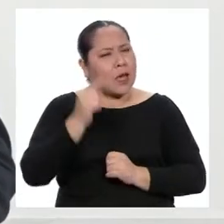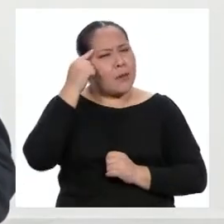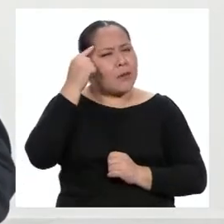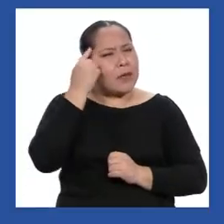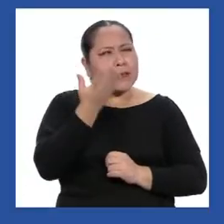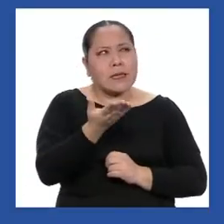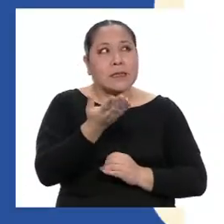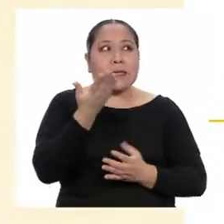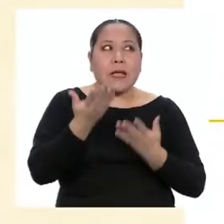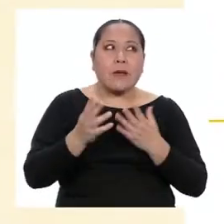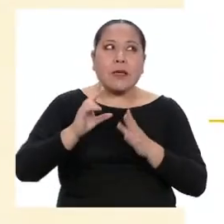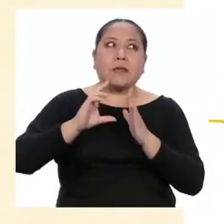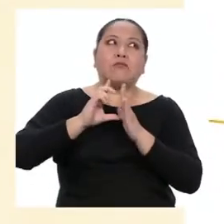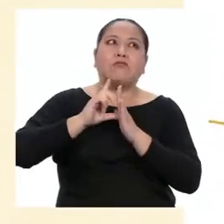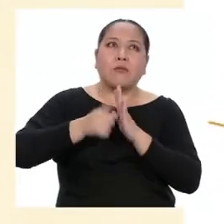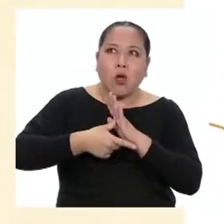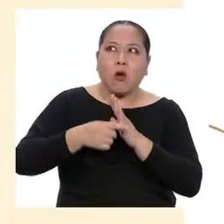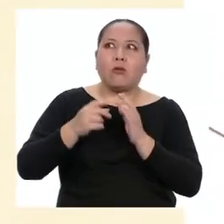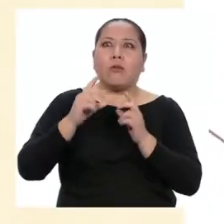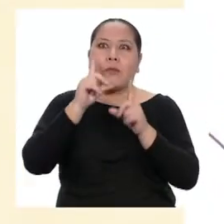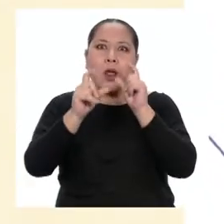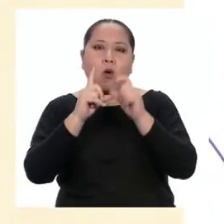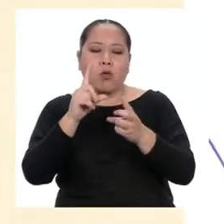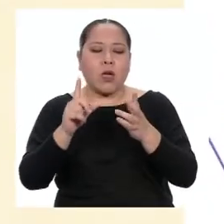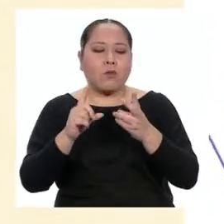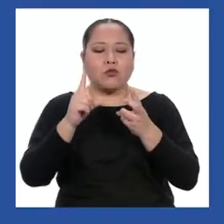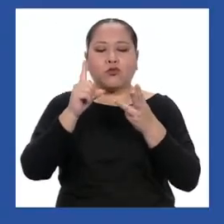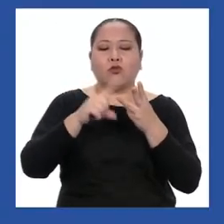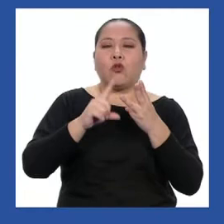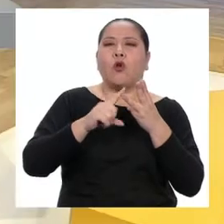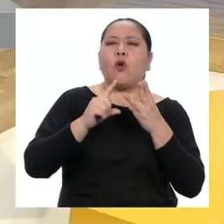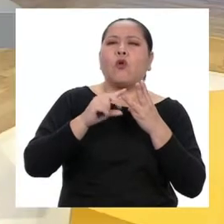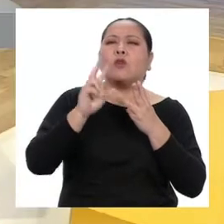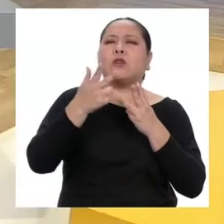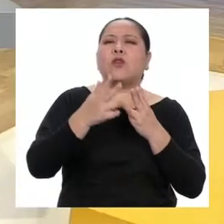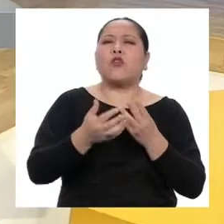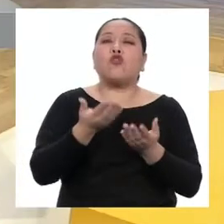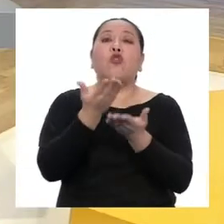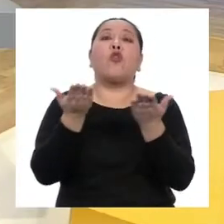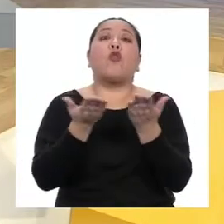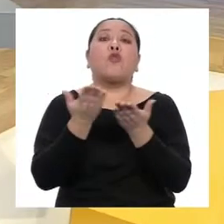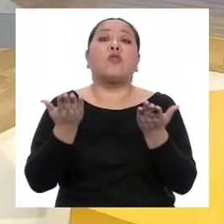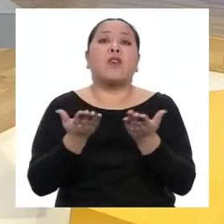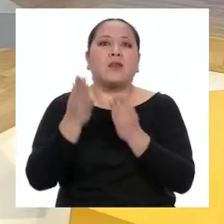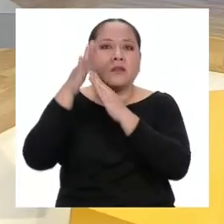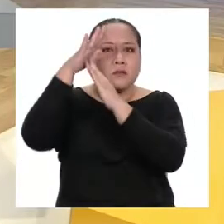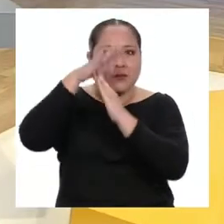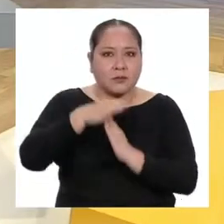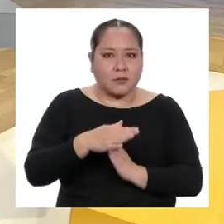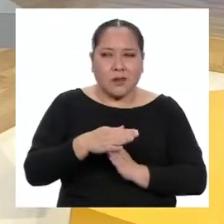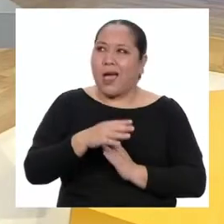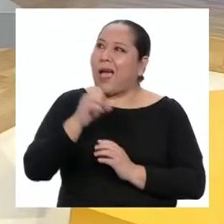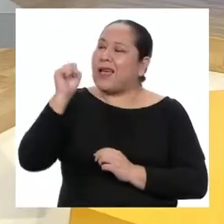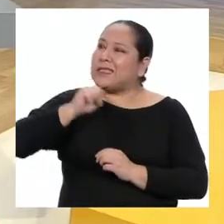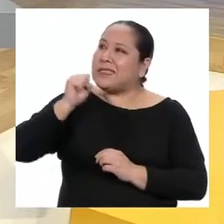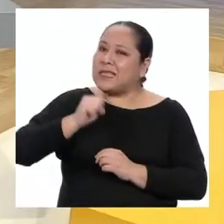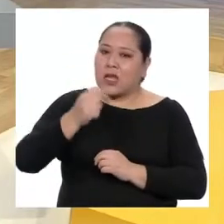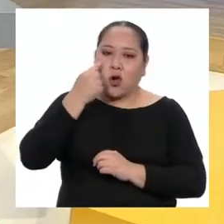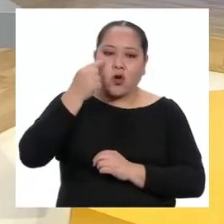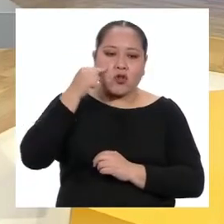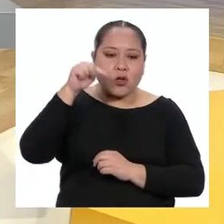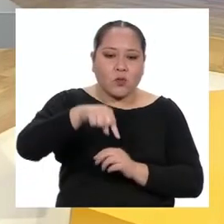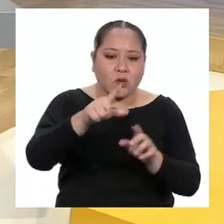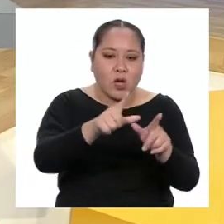luego preguntamos en qué ámbito ocurrió el hecho? ¡Genial! Así conoceremos el lugar